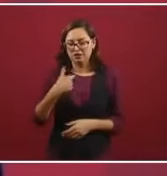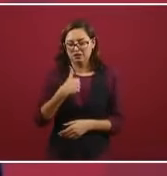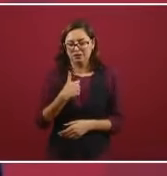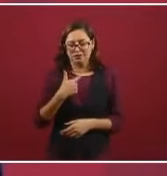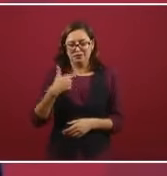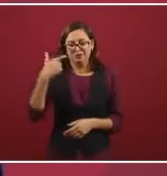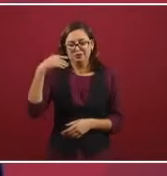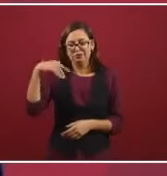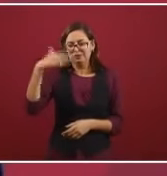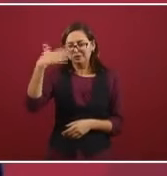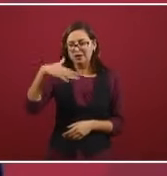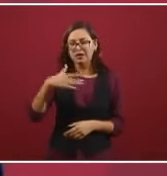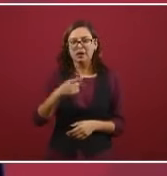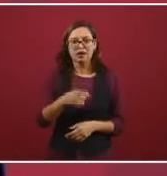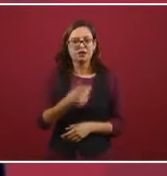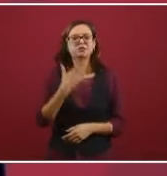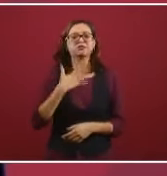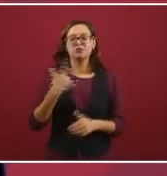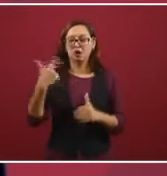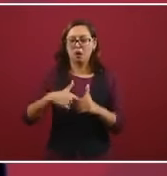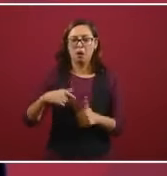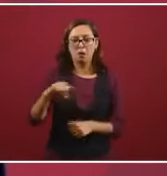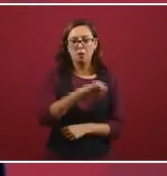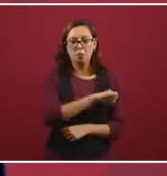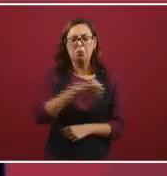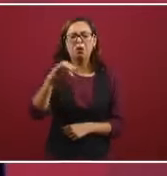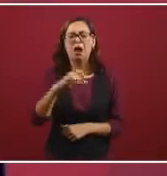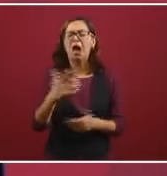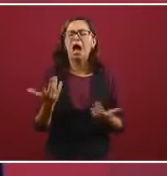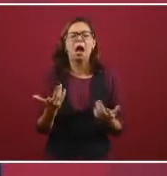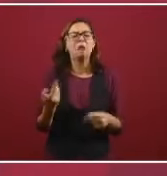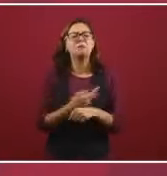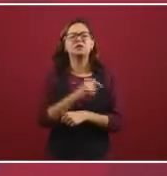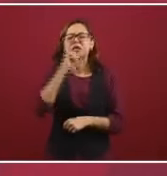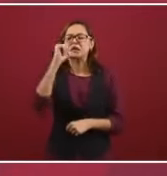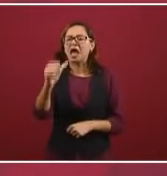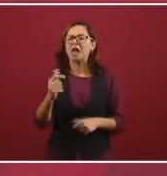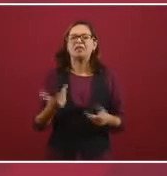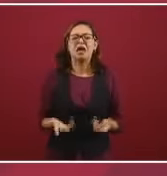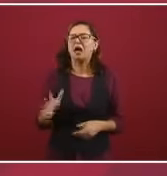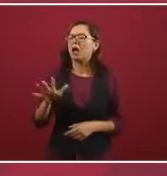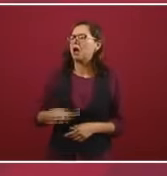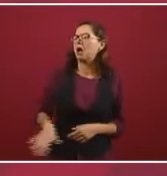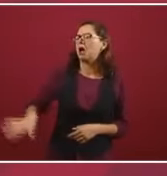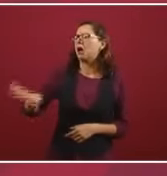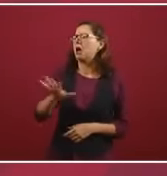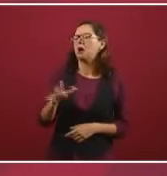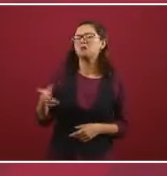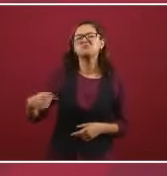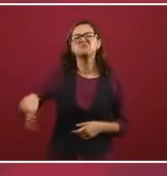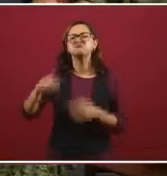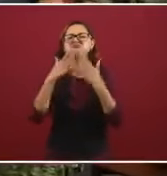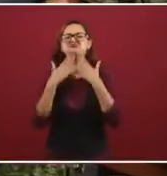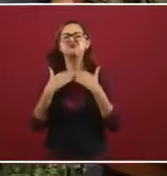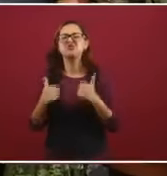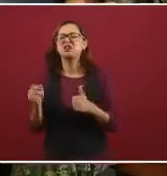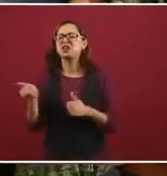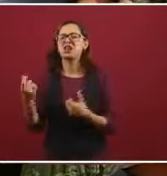llegó a decir después de un gasolinazo que eso no perjudicaba al pueblo, porque el pueblo no tenía